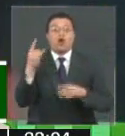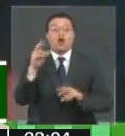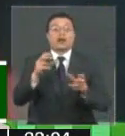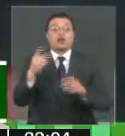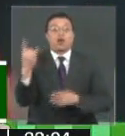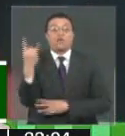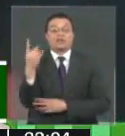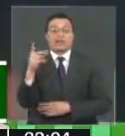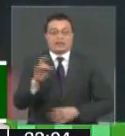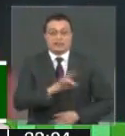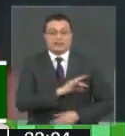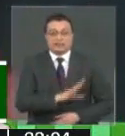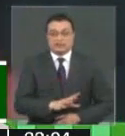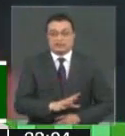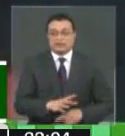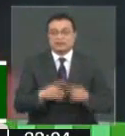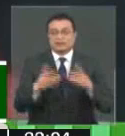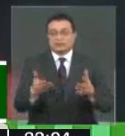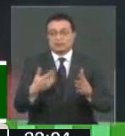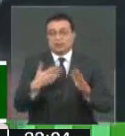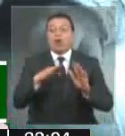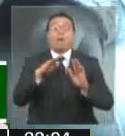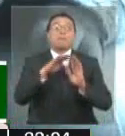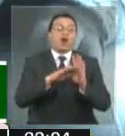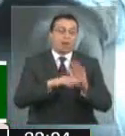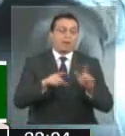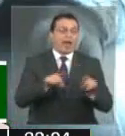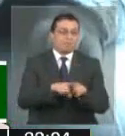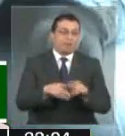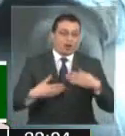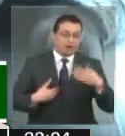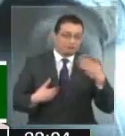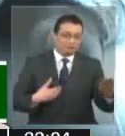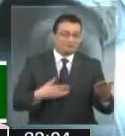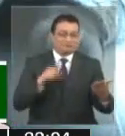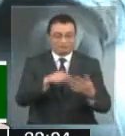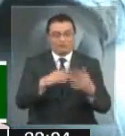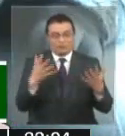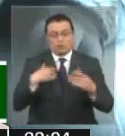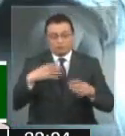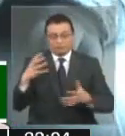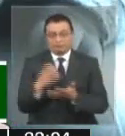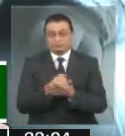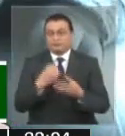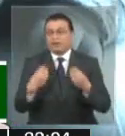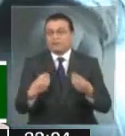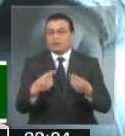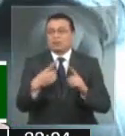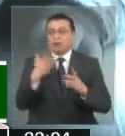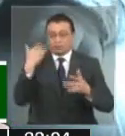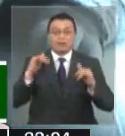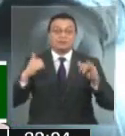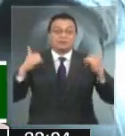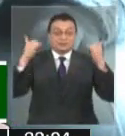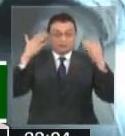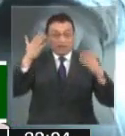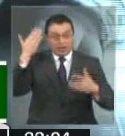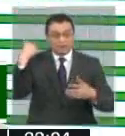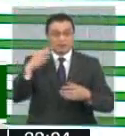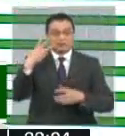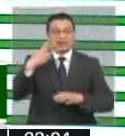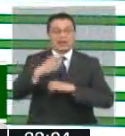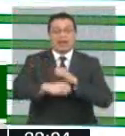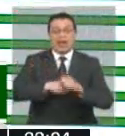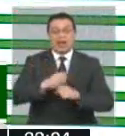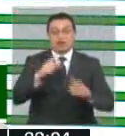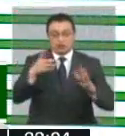de Chile. Total, 102.5. Nuestro programa feliz. Hermano y felicitaciones también por ese tremendo logro. Estuvimos pasándolo, pero increíble, celebrándolo. 3 años